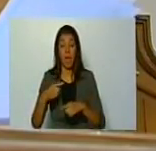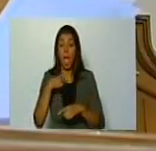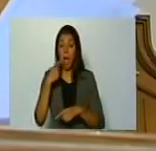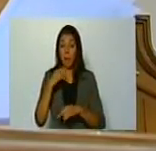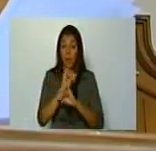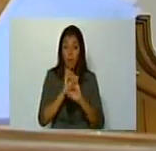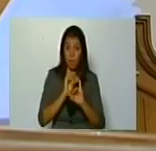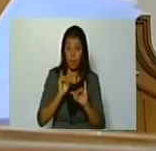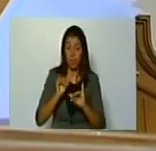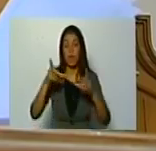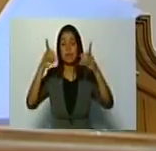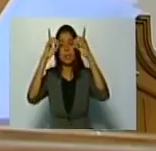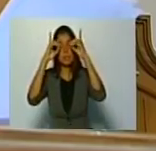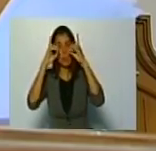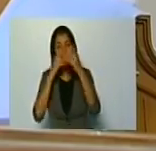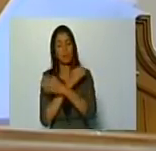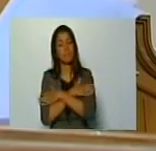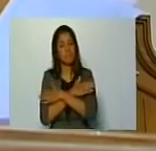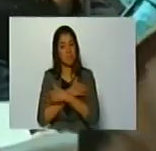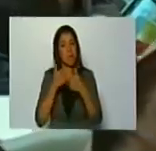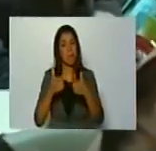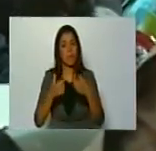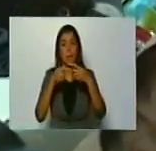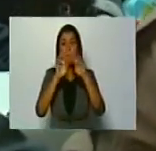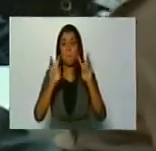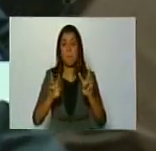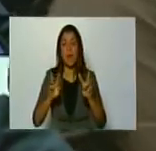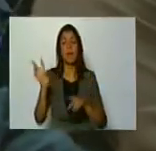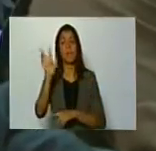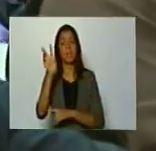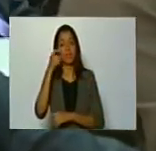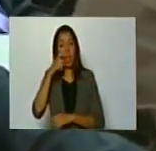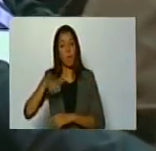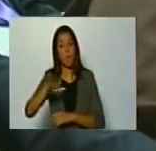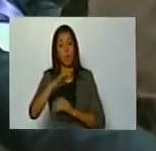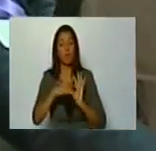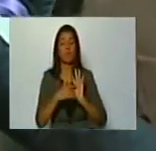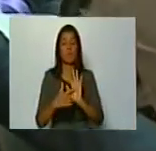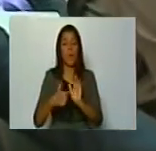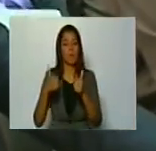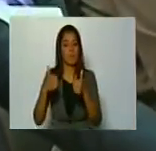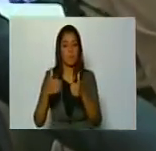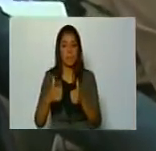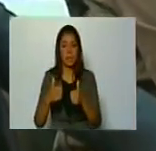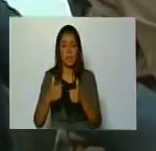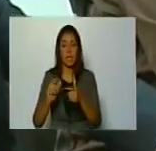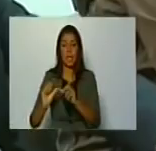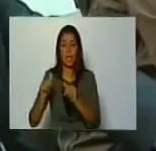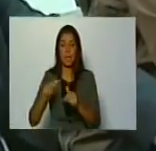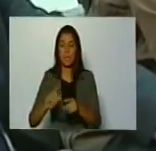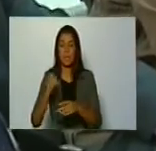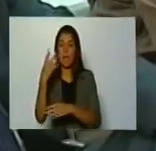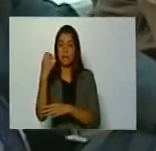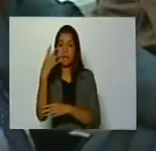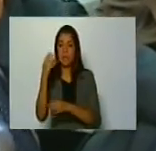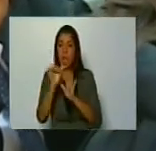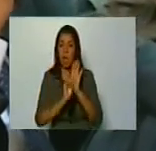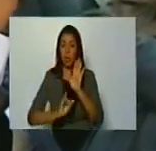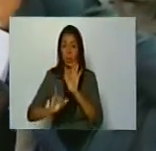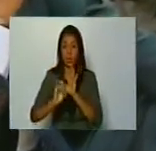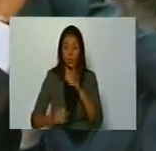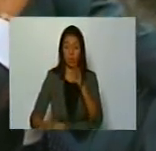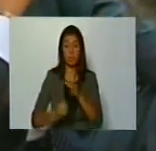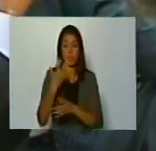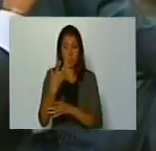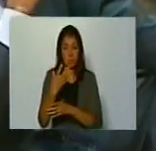presidenta valoró como esencial la paz que hoy exhibe el pueblo venezolano a partir de la instalación de la Asamblea Nacional